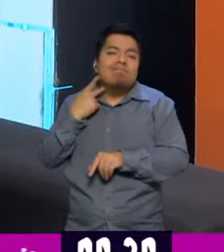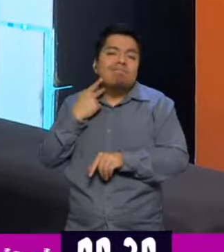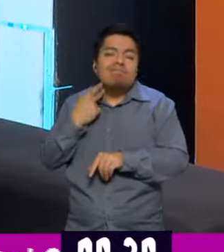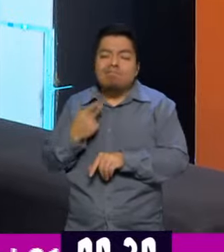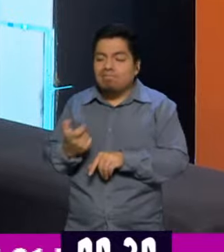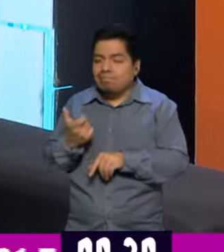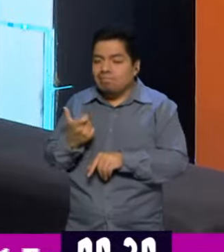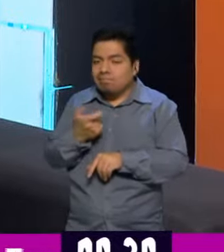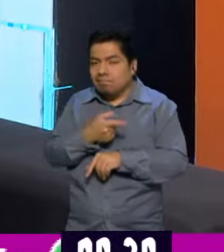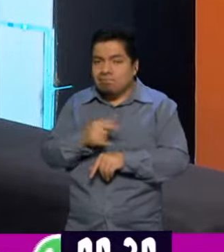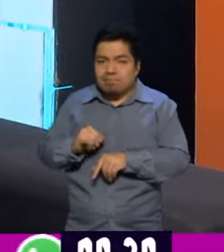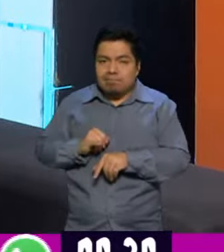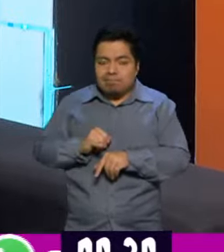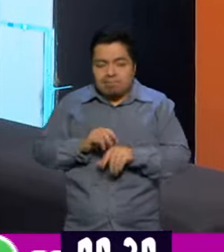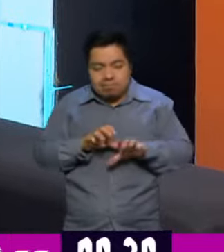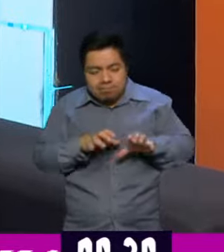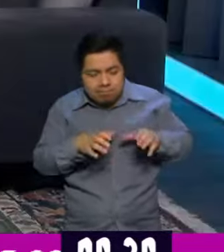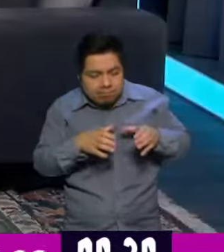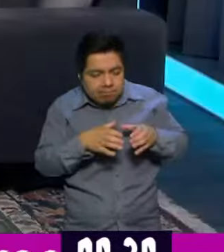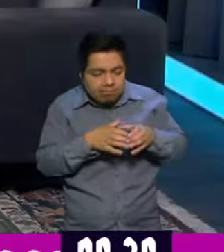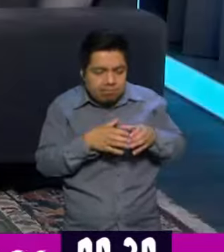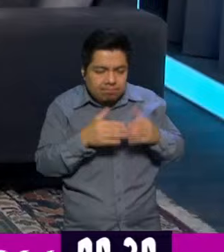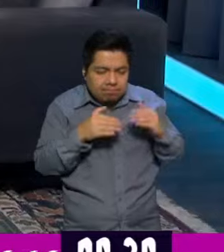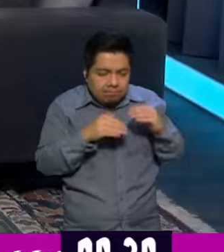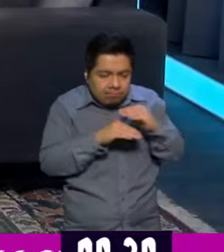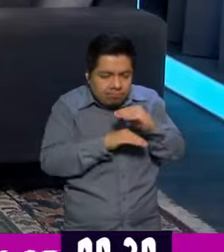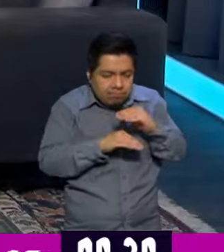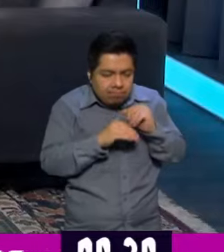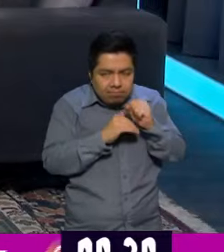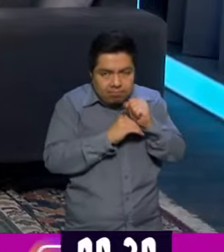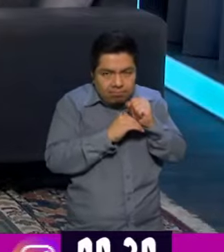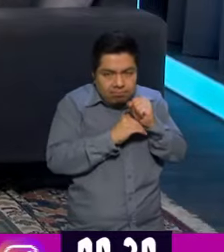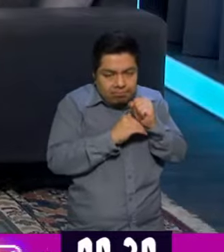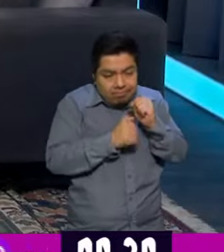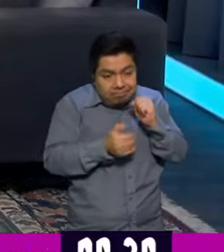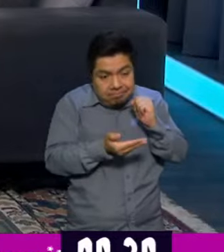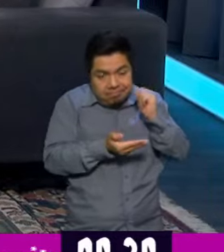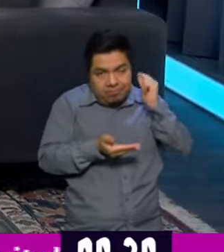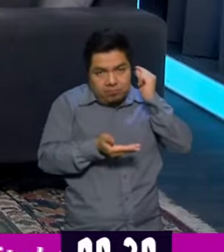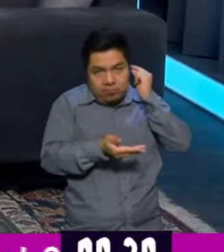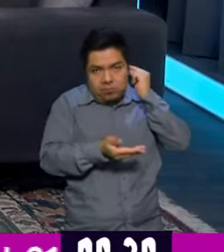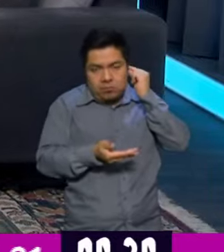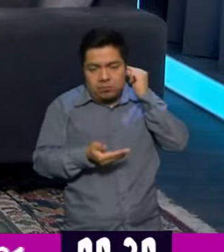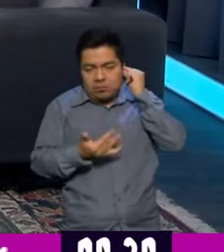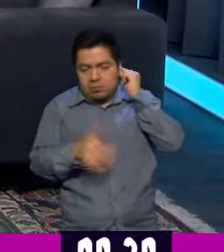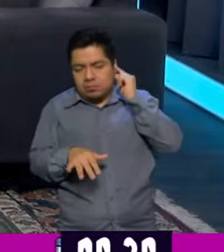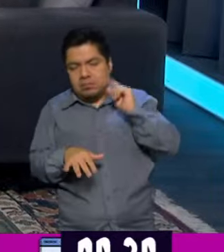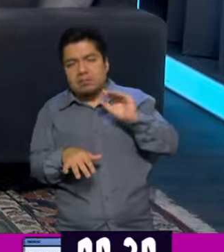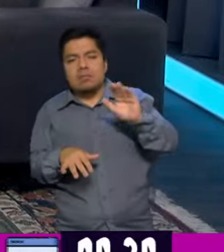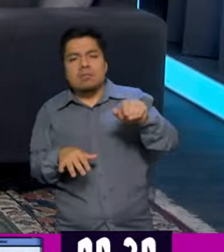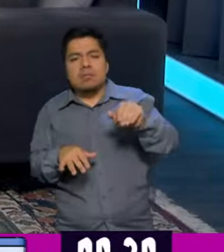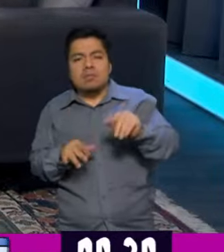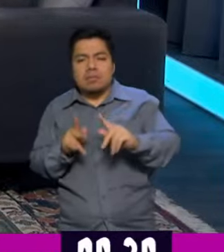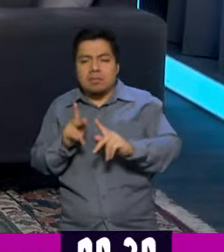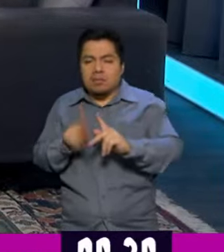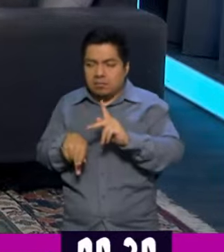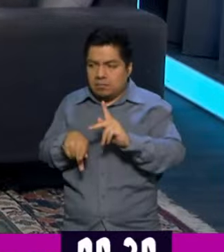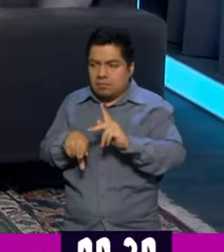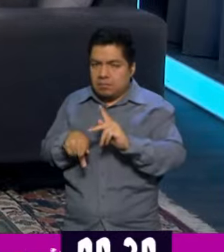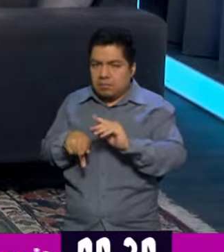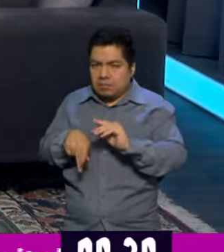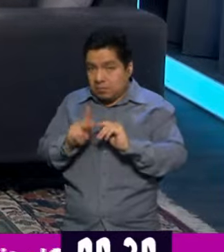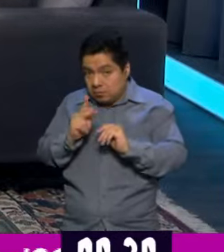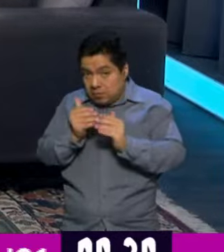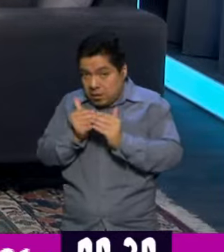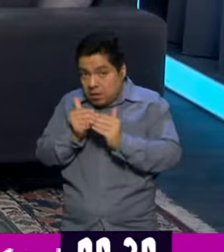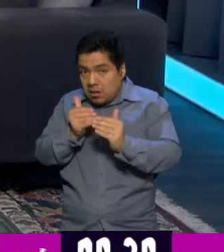un sector oscuro y conservador de a los que en de Estados veras Unidos. Responde. Sí, claro, claro. Que responde, oye, ¿no? Vamos a ir a una pausa. Pero antes.